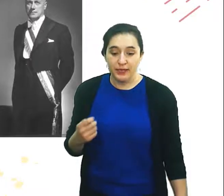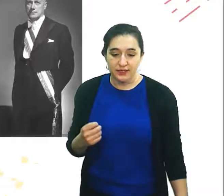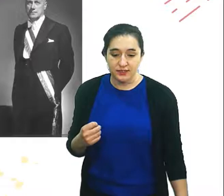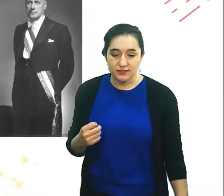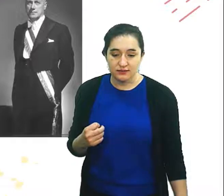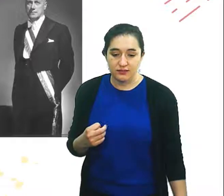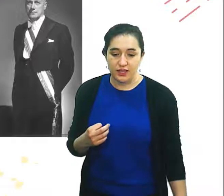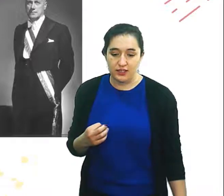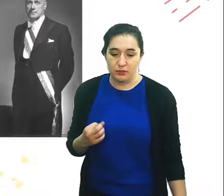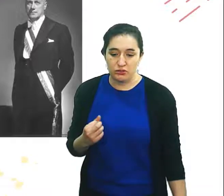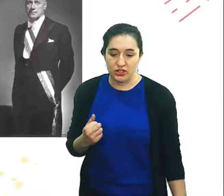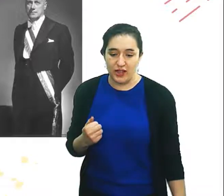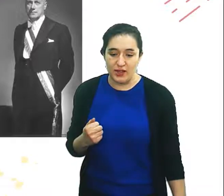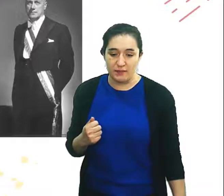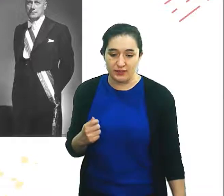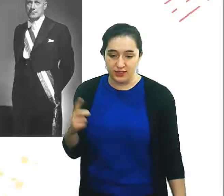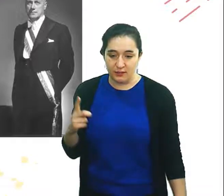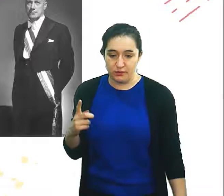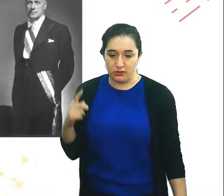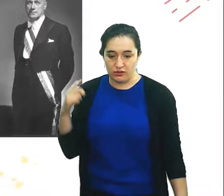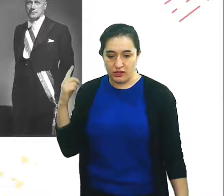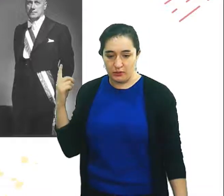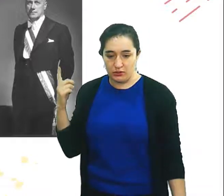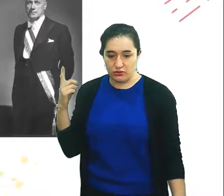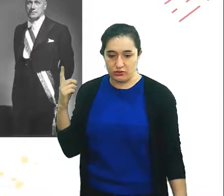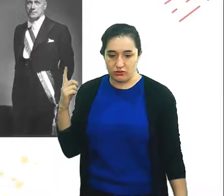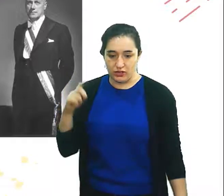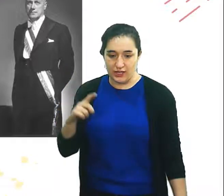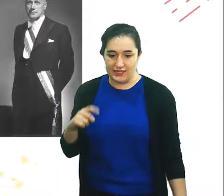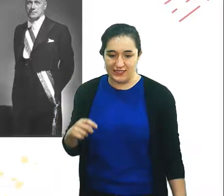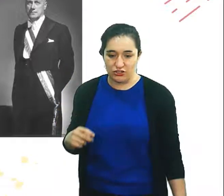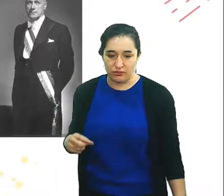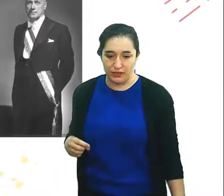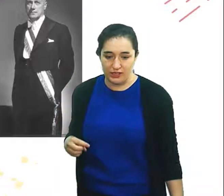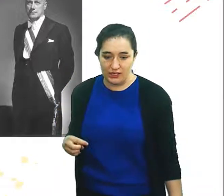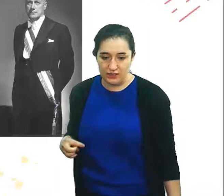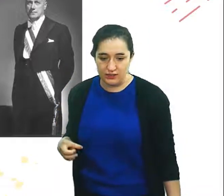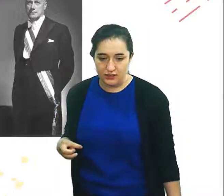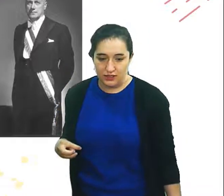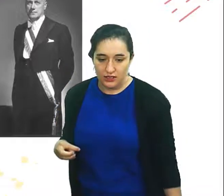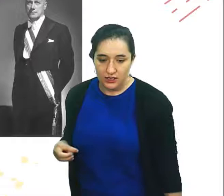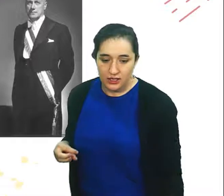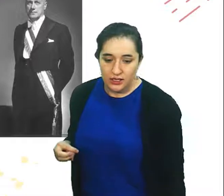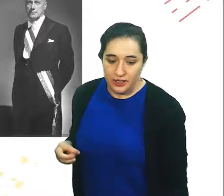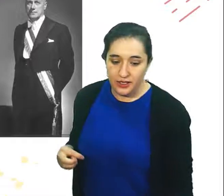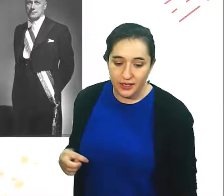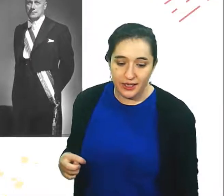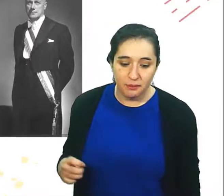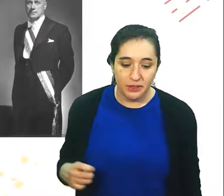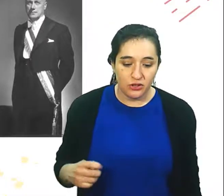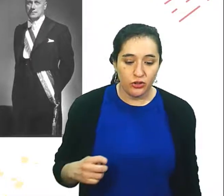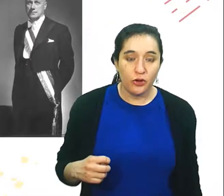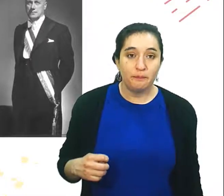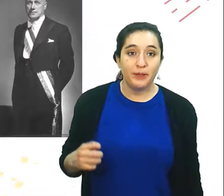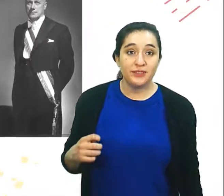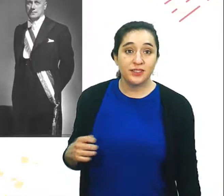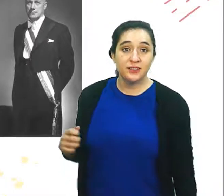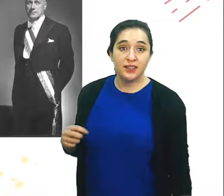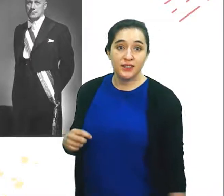del país. Ahí puse a Balmaceda, pero lo debía haber puesto anteriormente. Y el